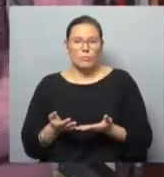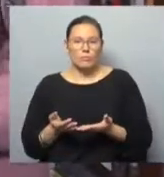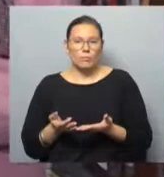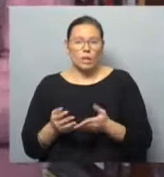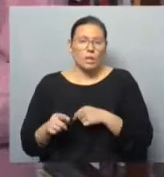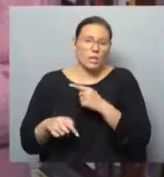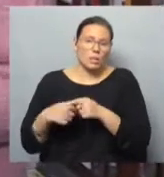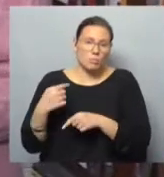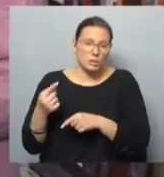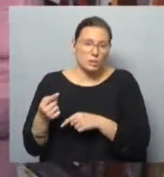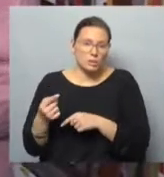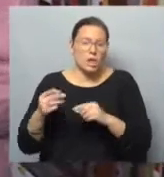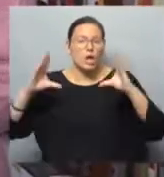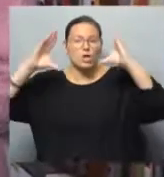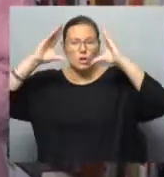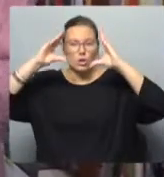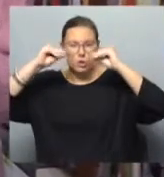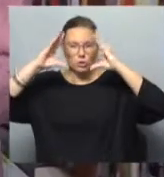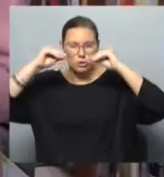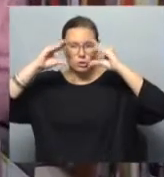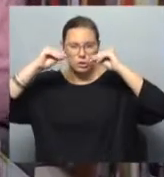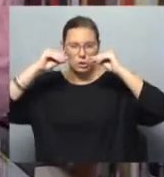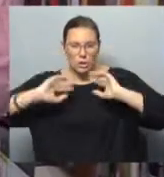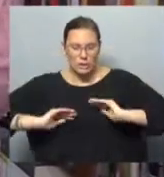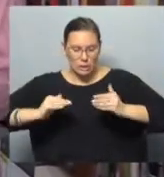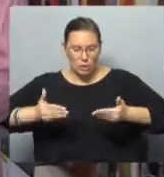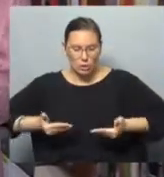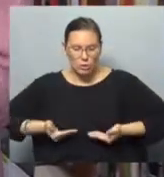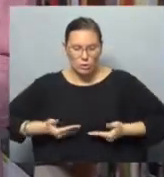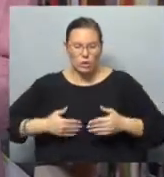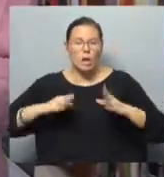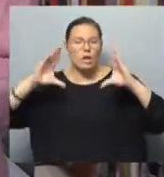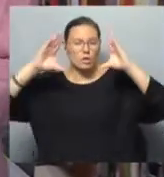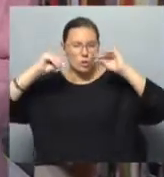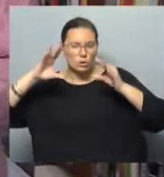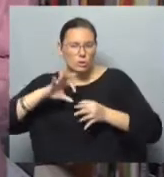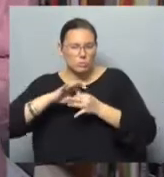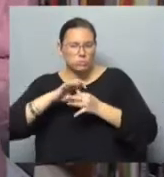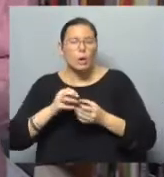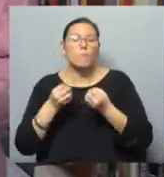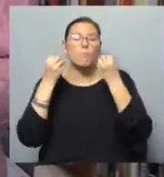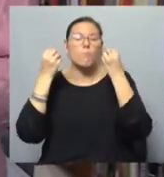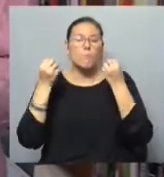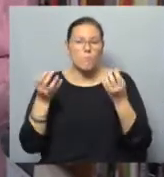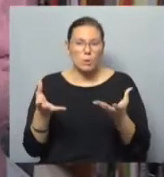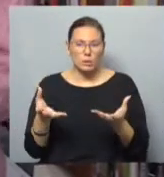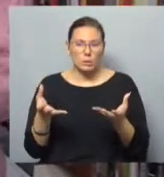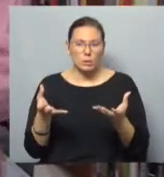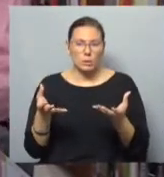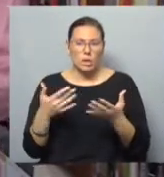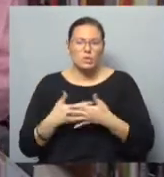y luego, de noche, ¿verdad?, los senos llenos de noche, tiene que ver con